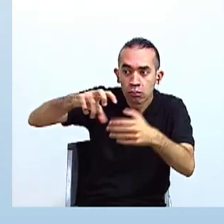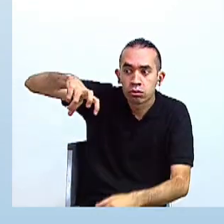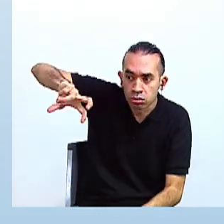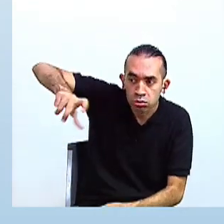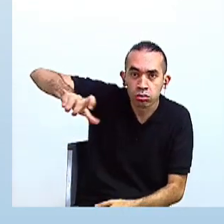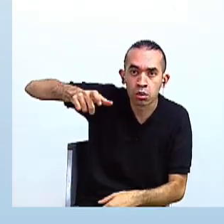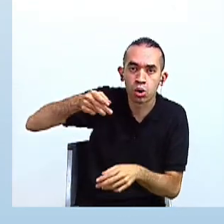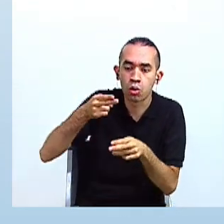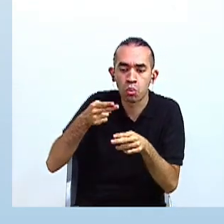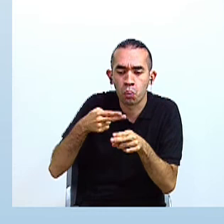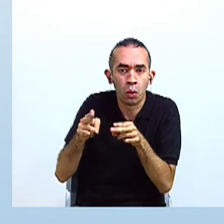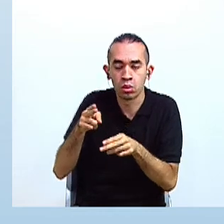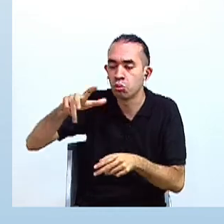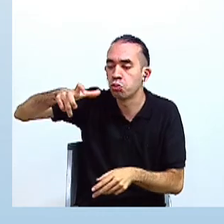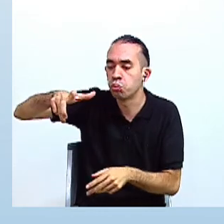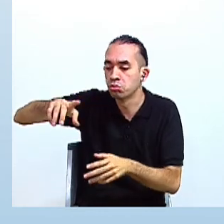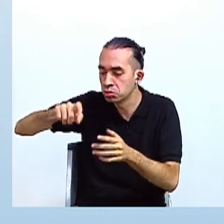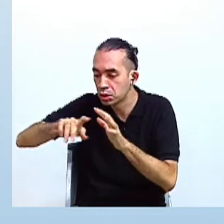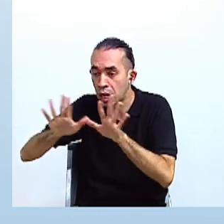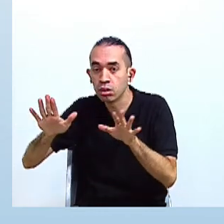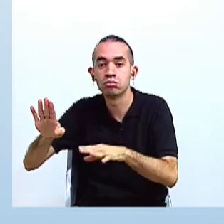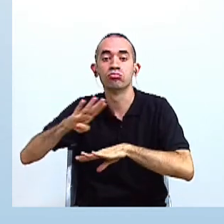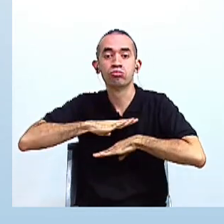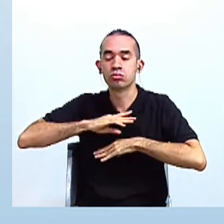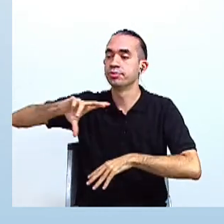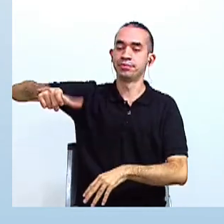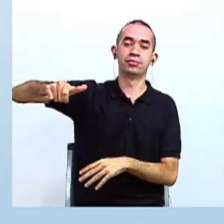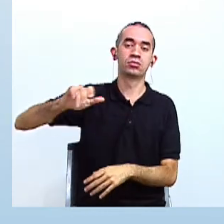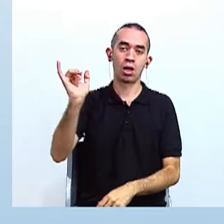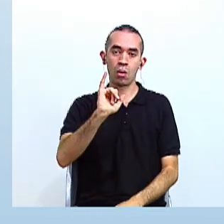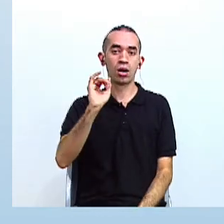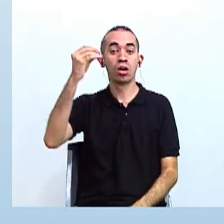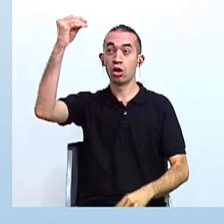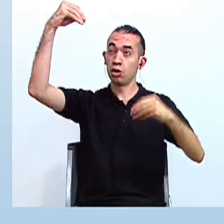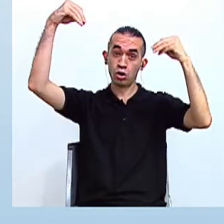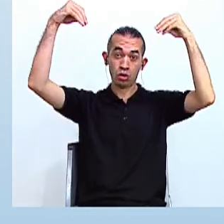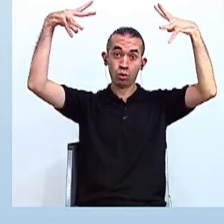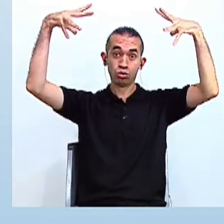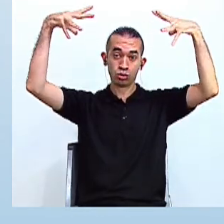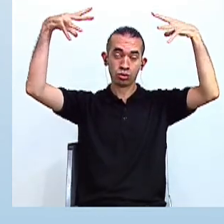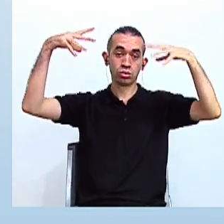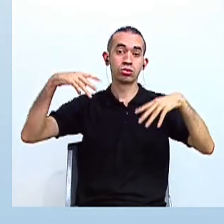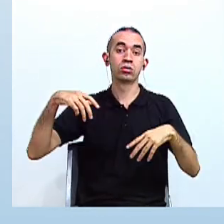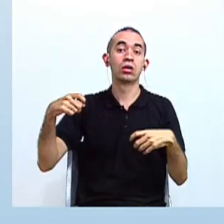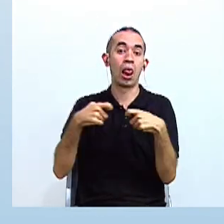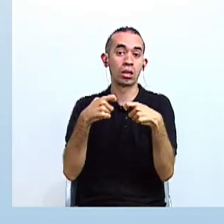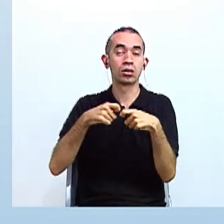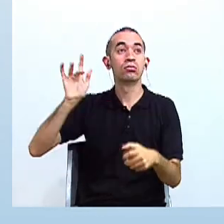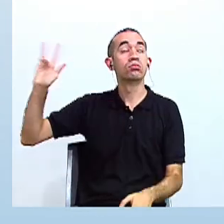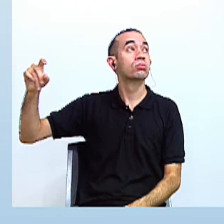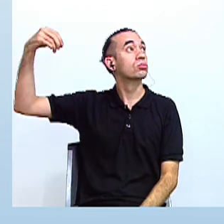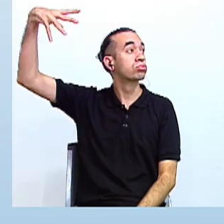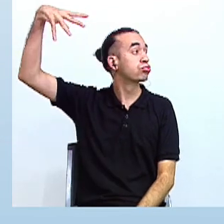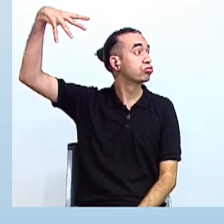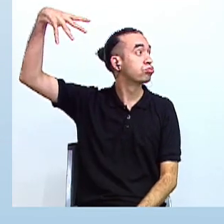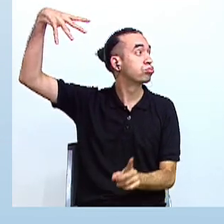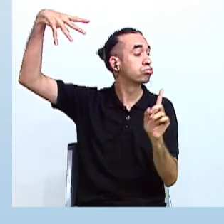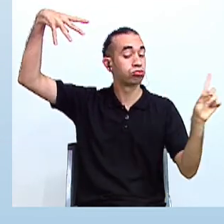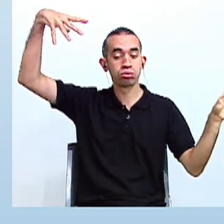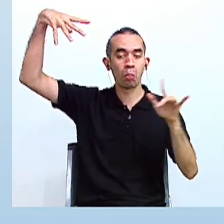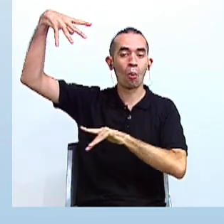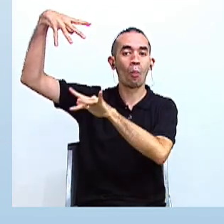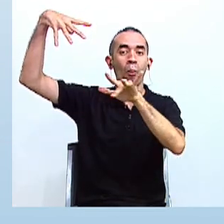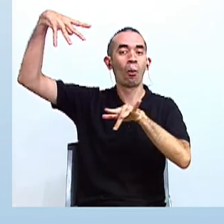lo que necesitamos. Lo mismo con la luz eléctrica. Muchas veces tenemos las luces encendidas sin que